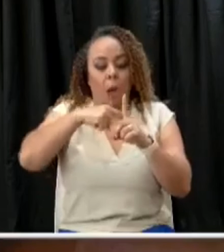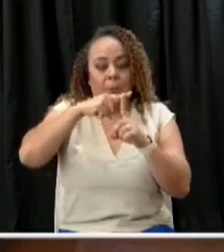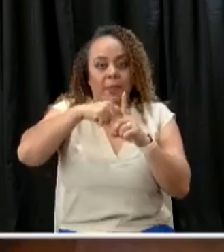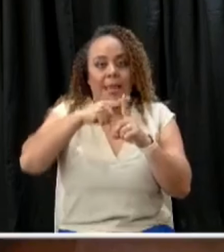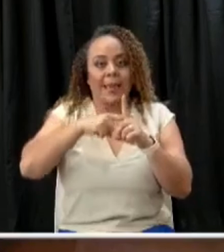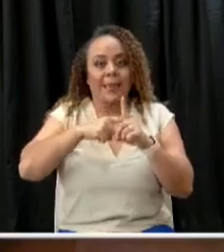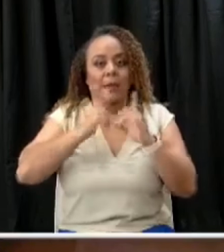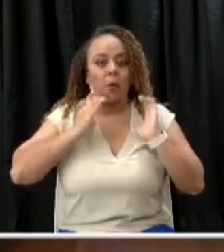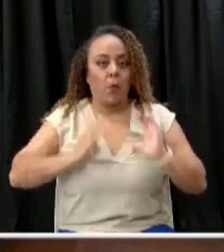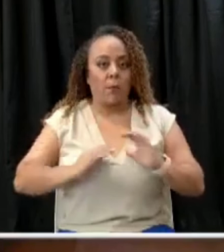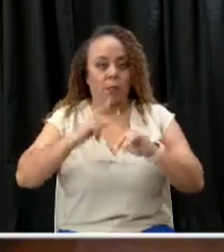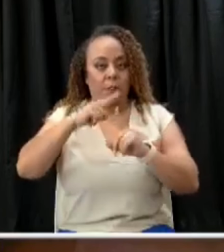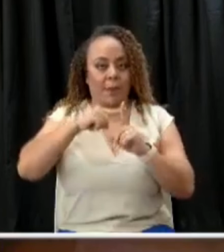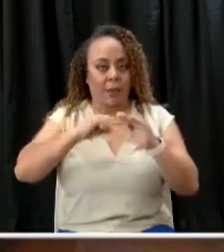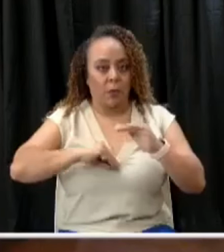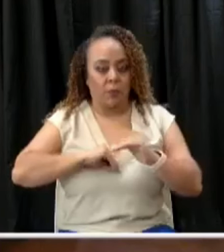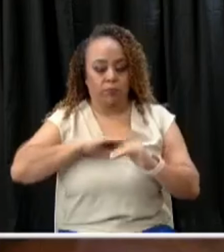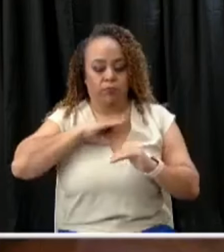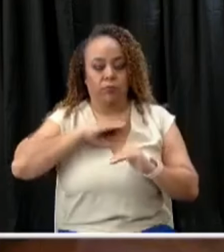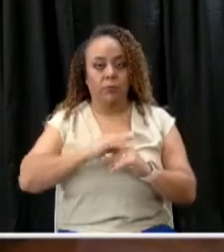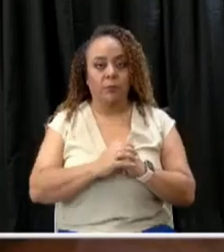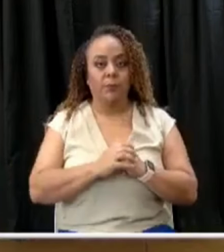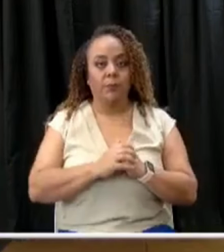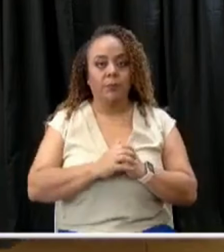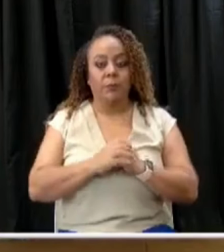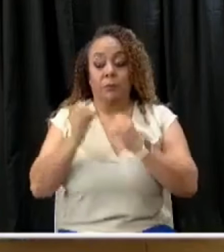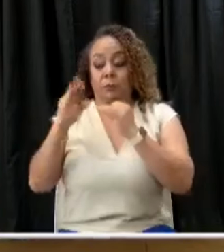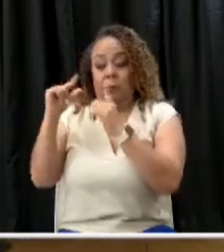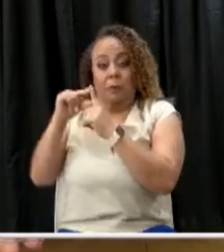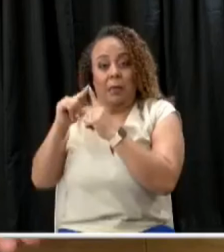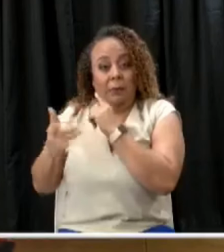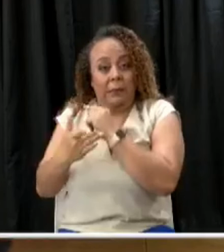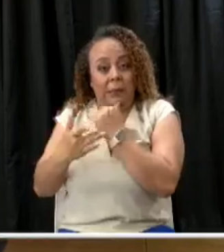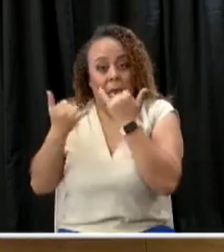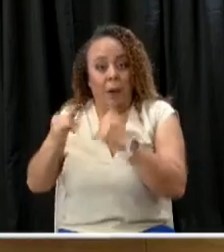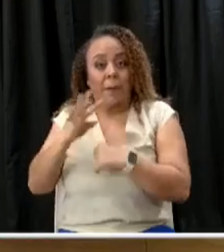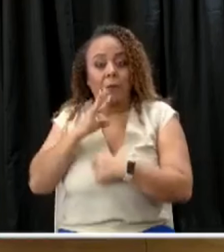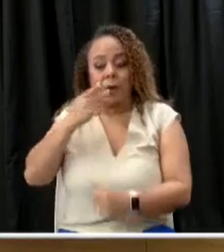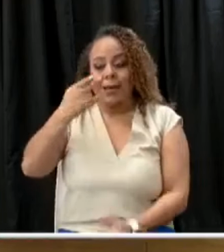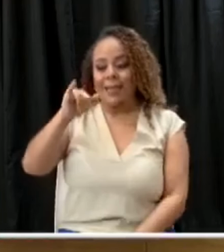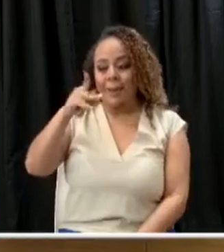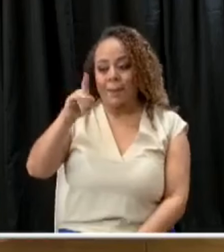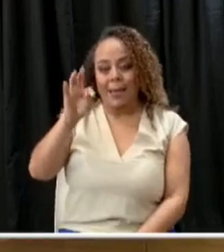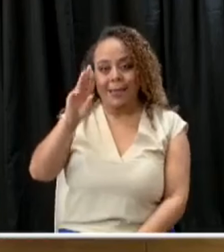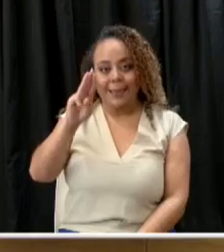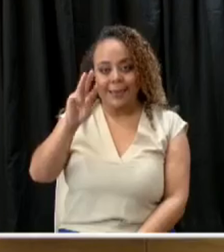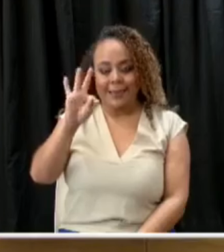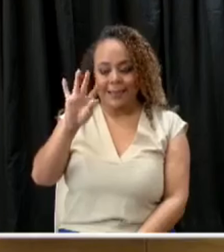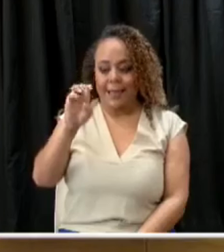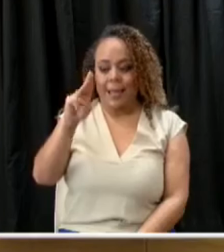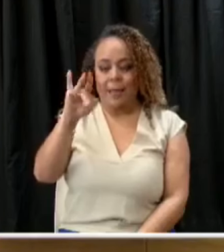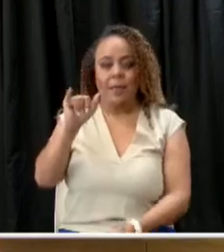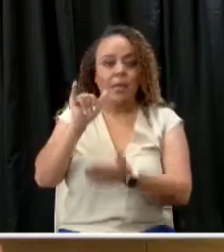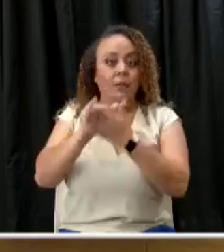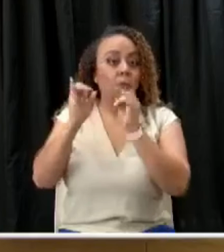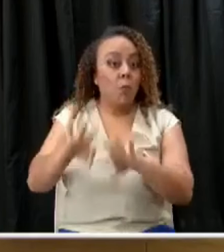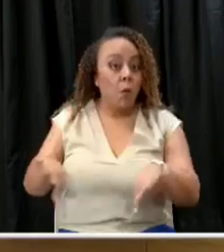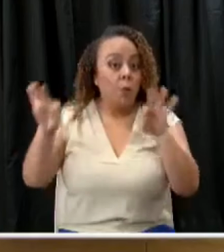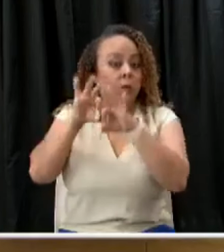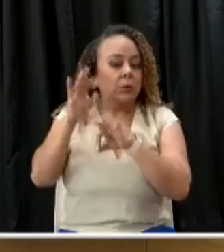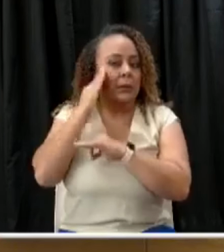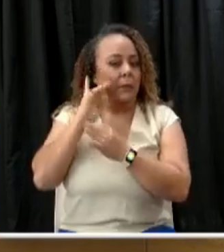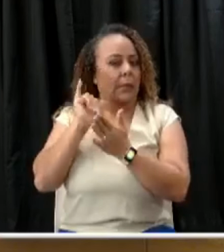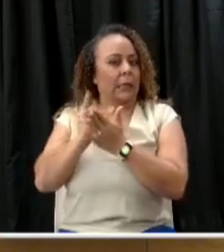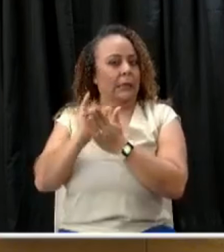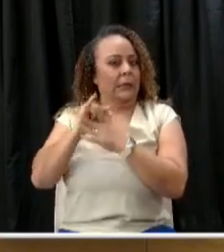gracias. Demasiados términos, Esteban, técnicos. Ahora me habló sobre hipertermia, que es muy importante conocer